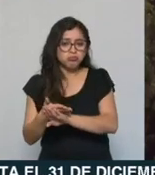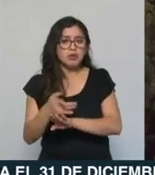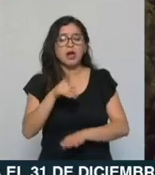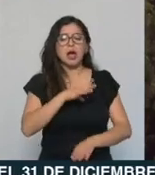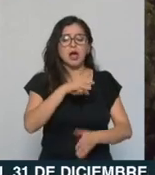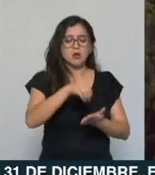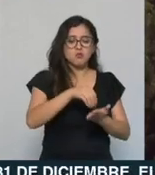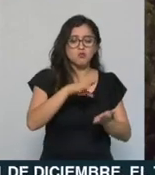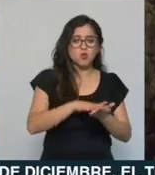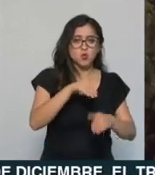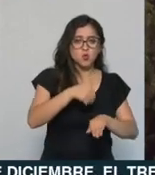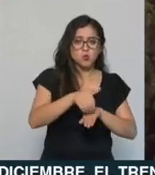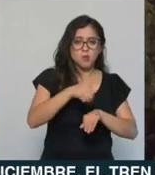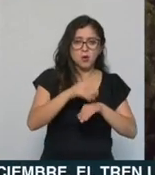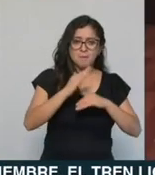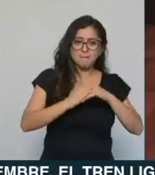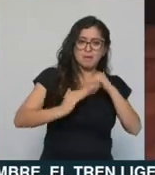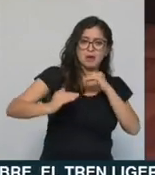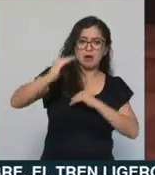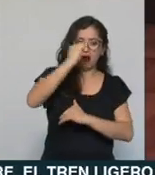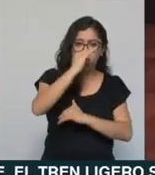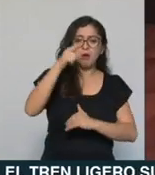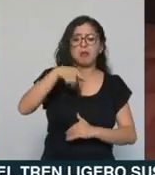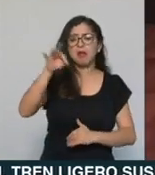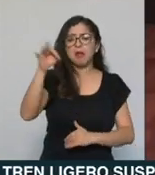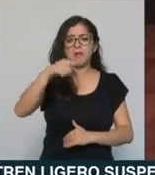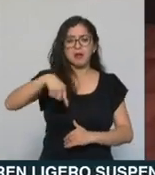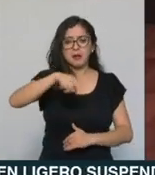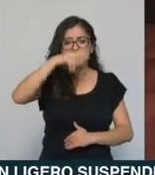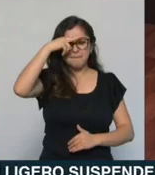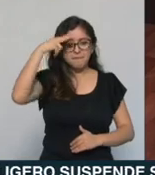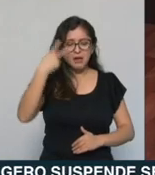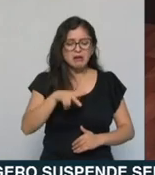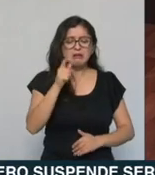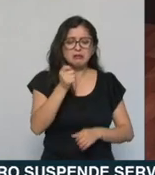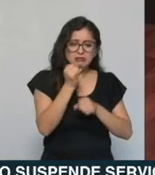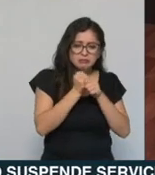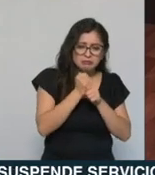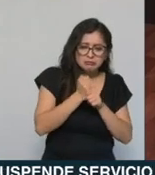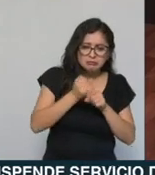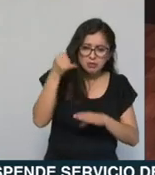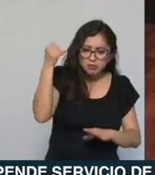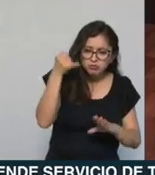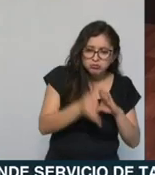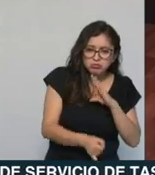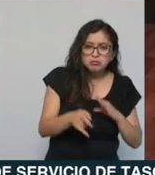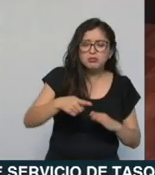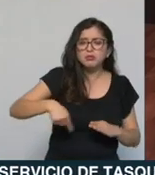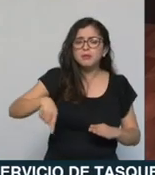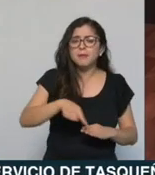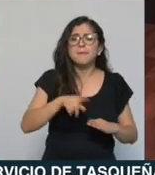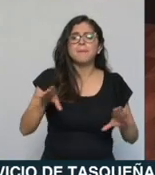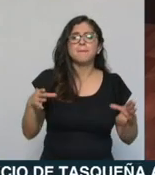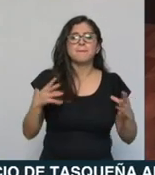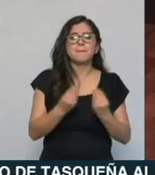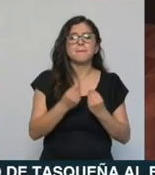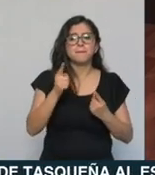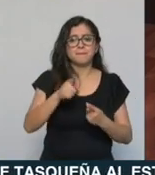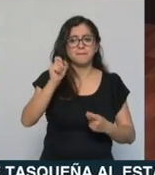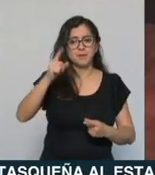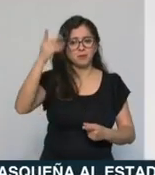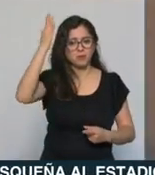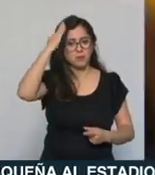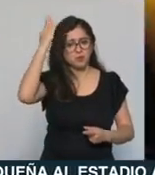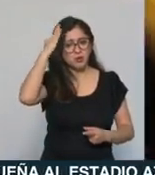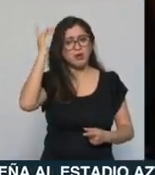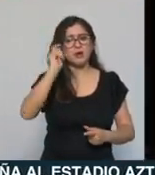cifra más alta. Seguramente, si en todo el país existiera una investigación profunda de parte de las autoridades que